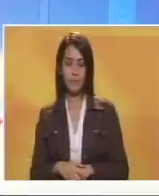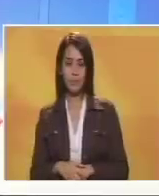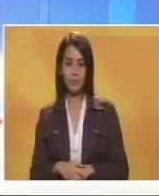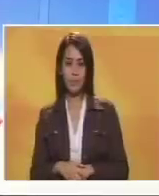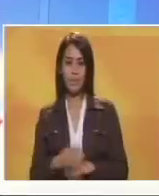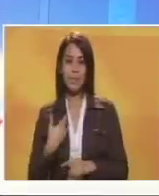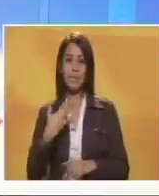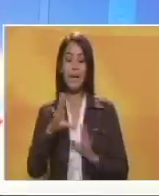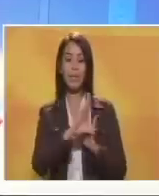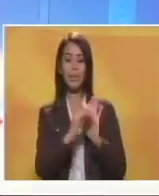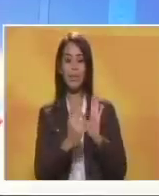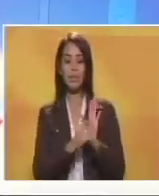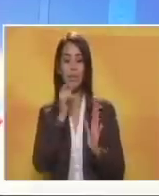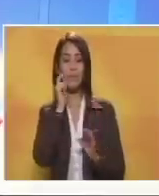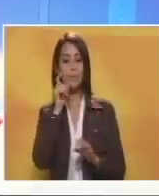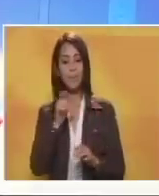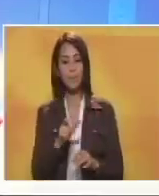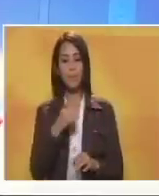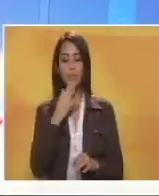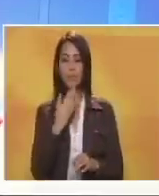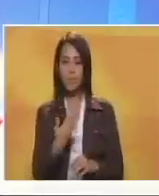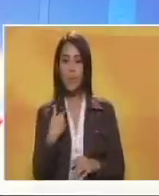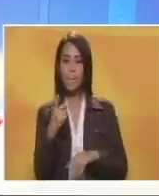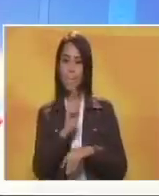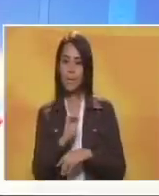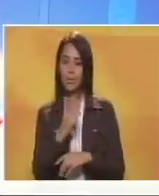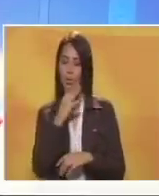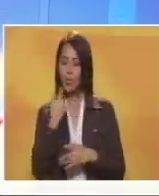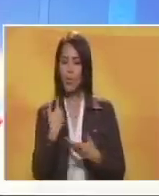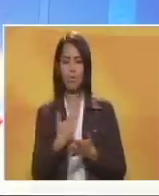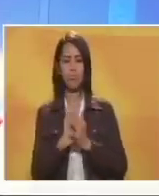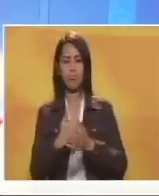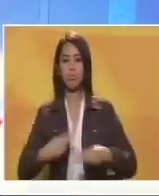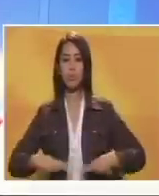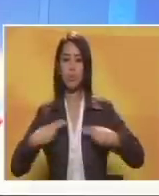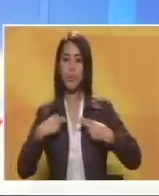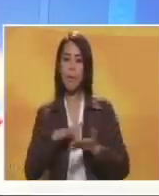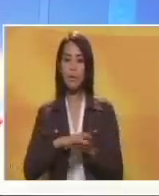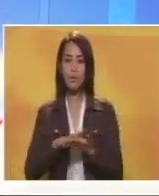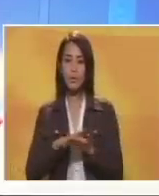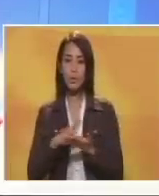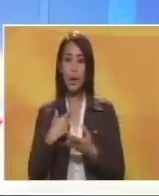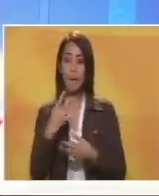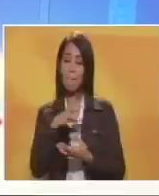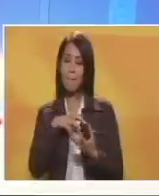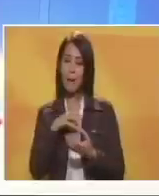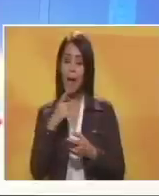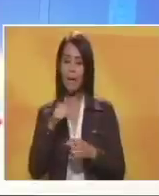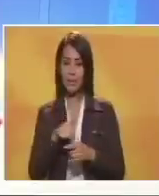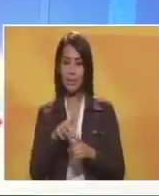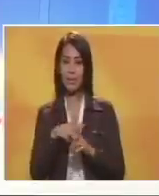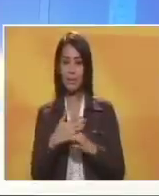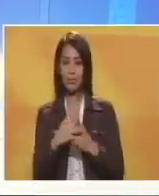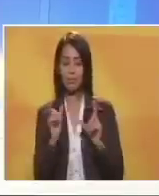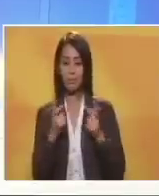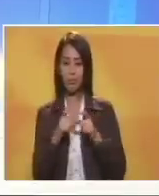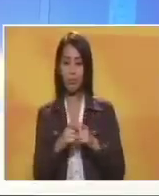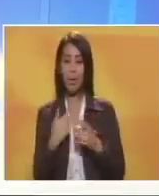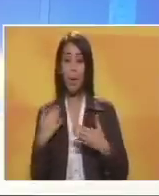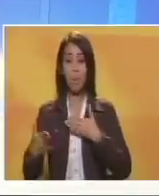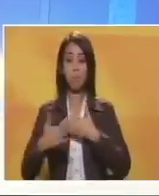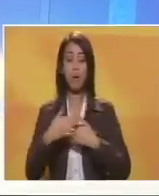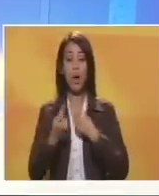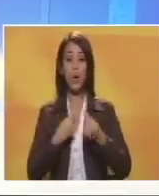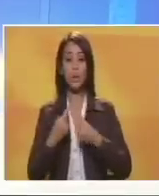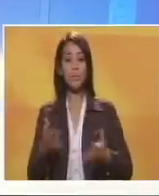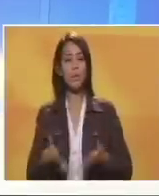El constituyente Juan Carlos Alemán insistió en que Venezuela no requiere ayuda humanitaria para solucionar el desabastecimiento inducido a su juicio por el bloqueo